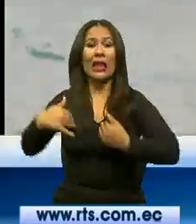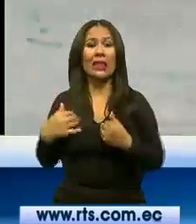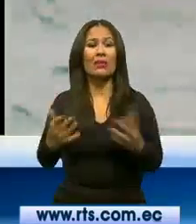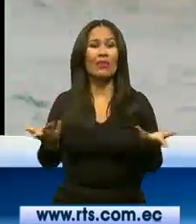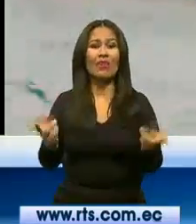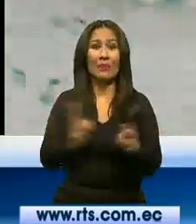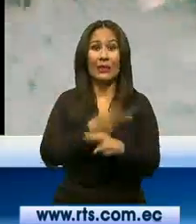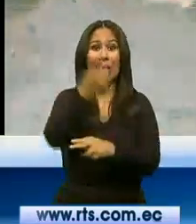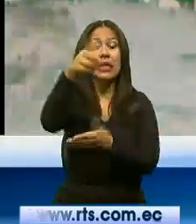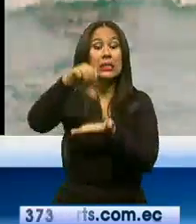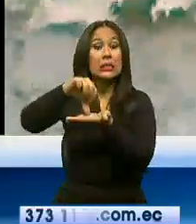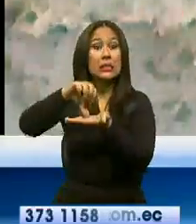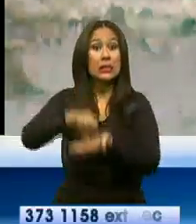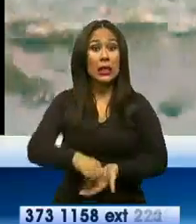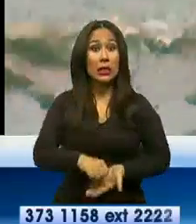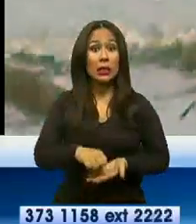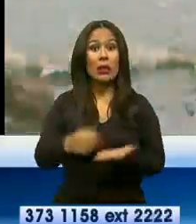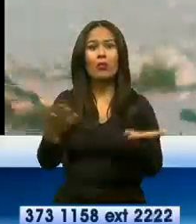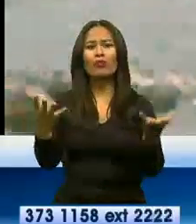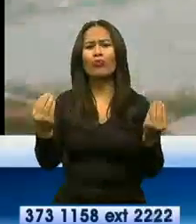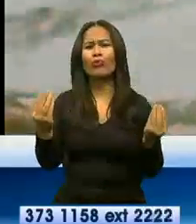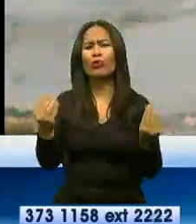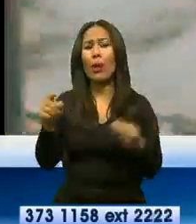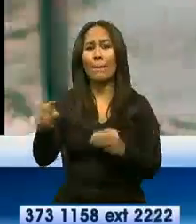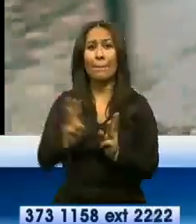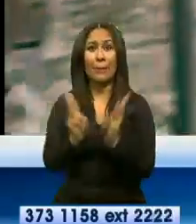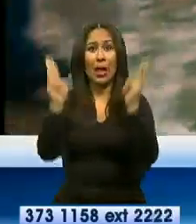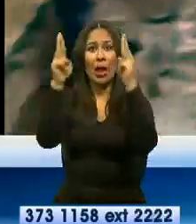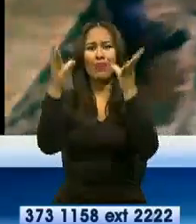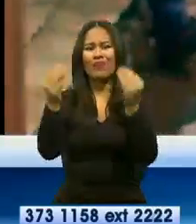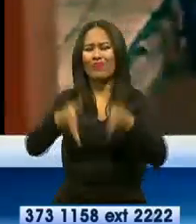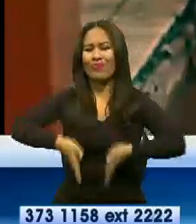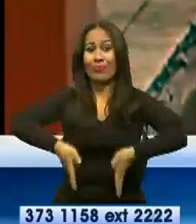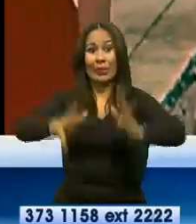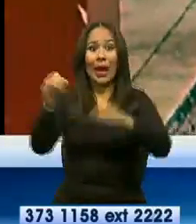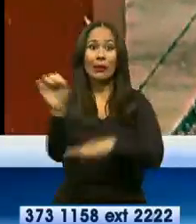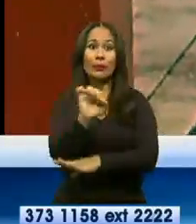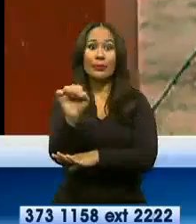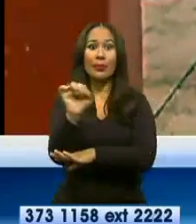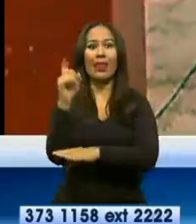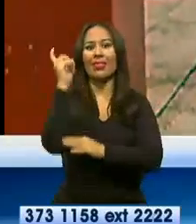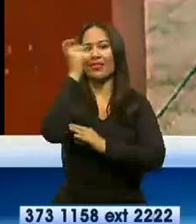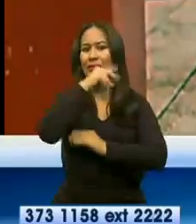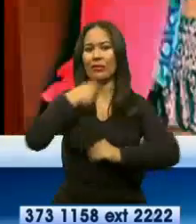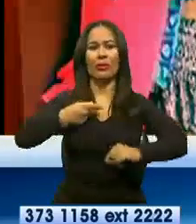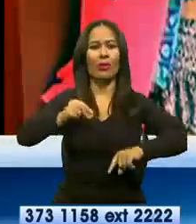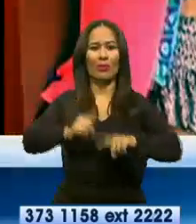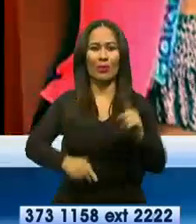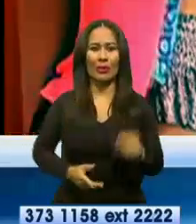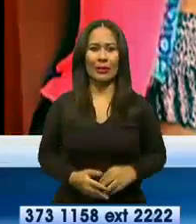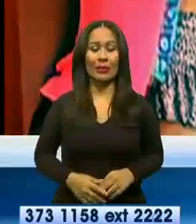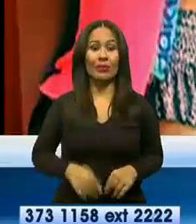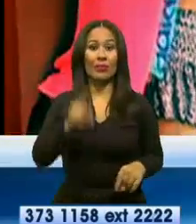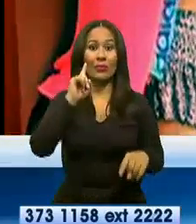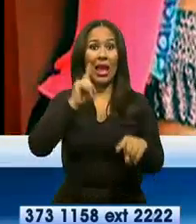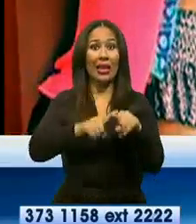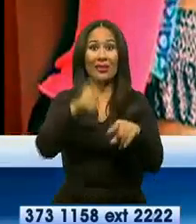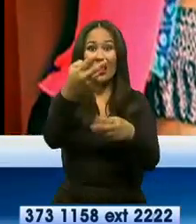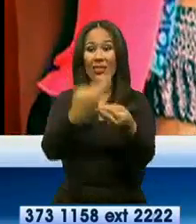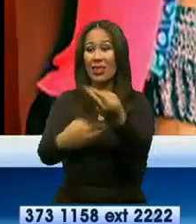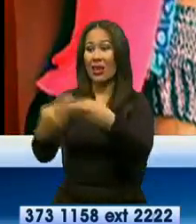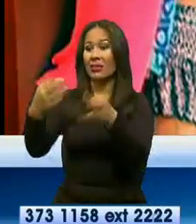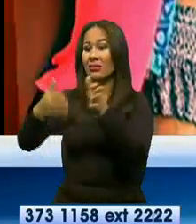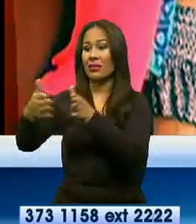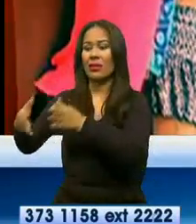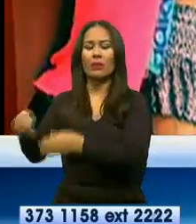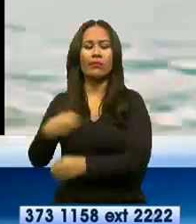de Milagro también es una de las afectadas. El paso de vehículos se logra con dificultad y hasta los comerciantes